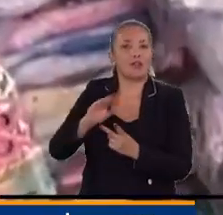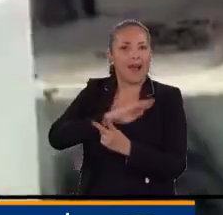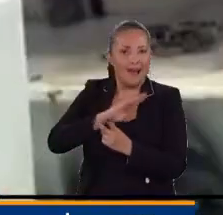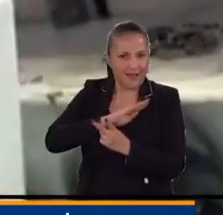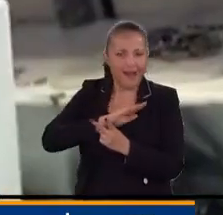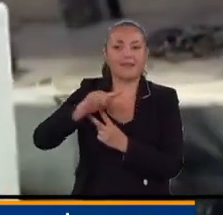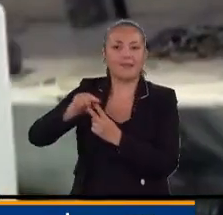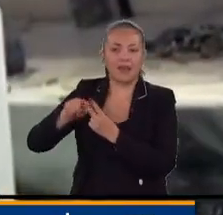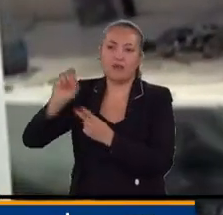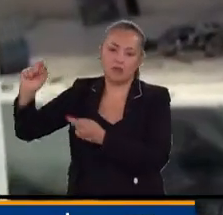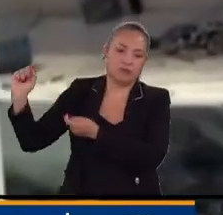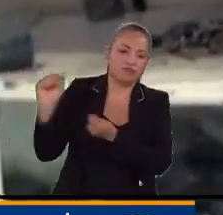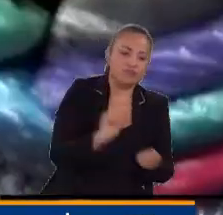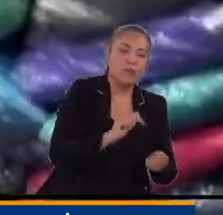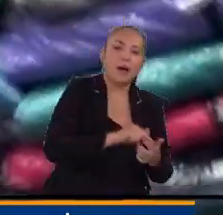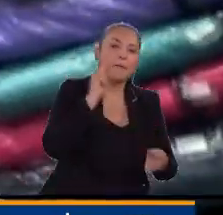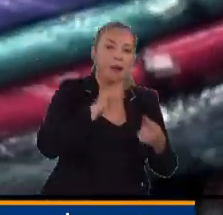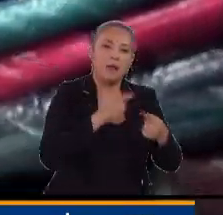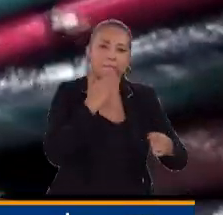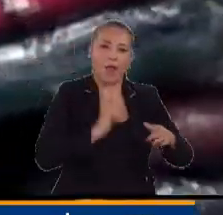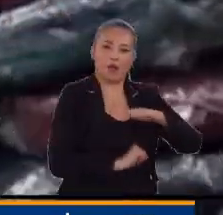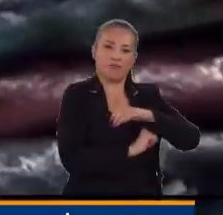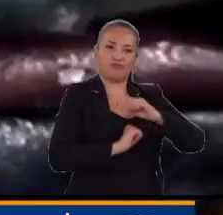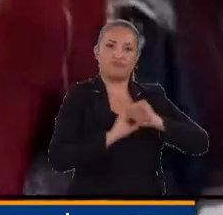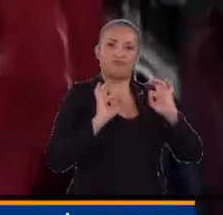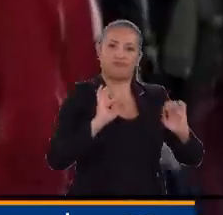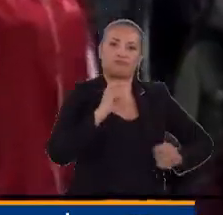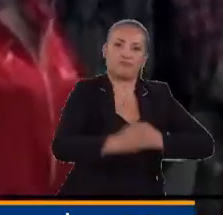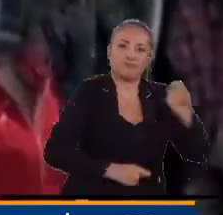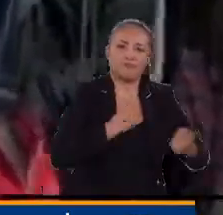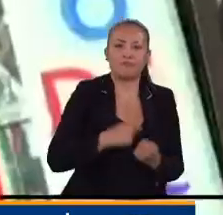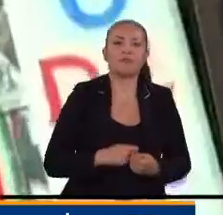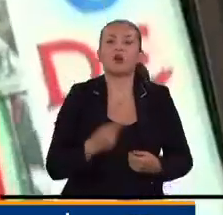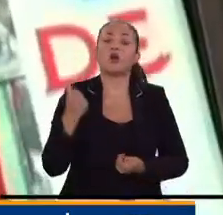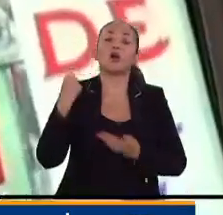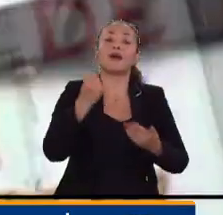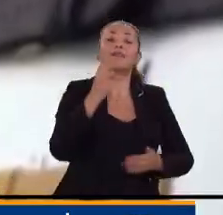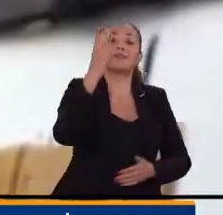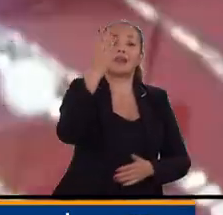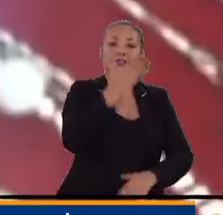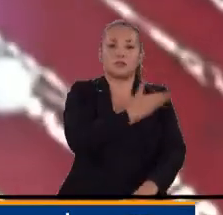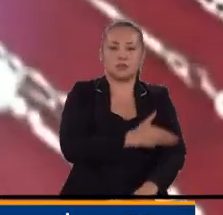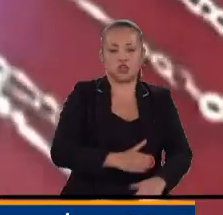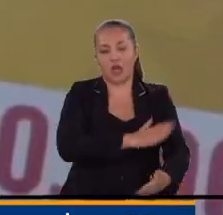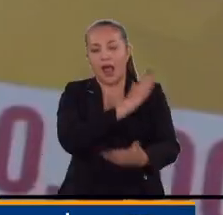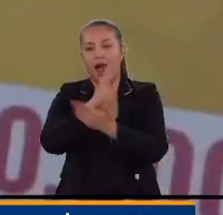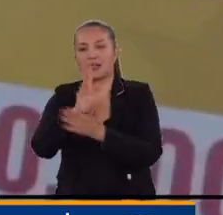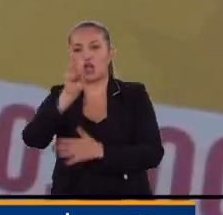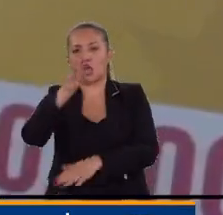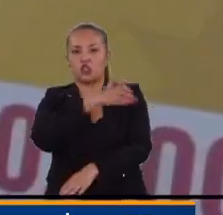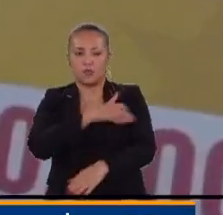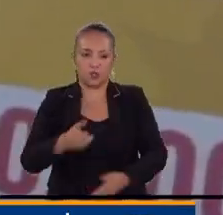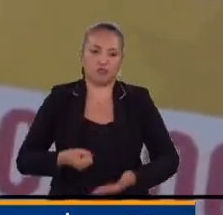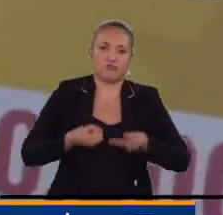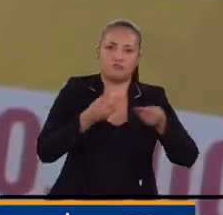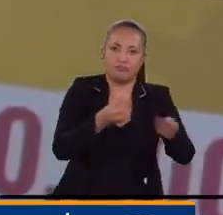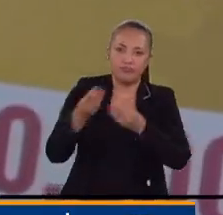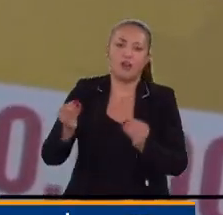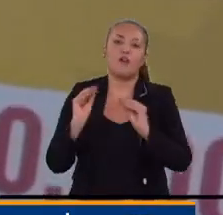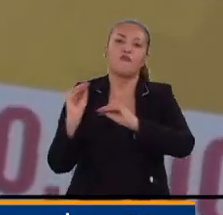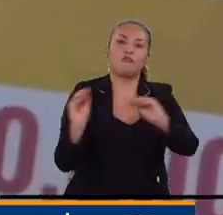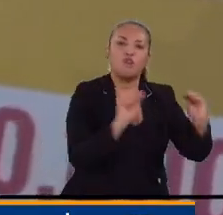negocio tenga un mejor crecimiento. Entregamos un incentivo de 3 millones de pesos hasta 8 millones de pesos. Hacemos formación